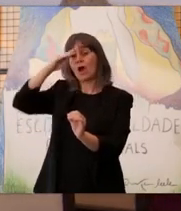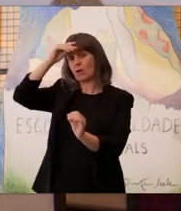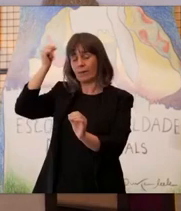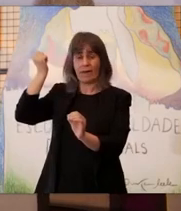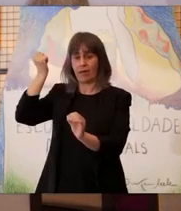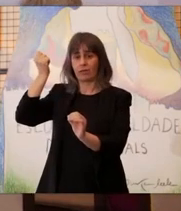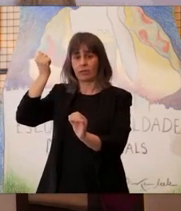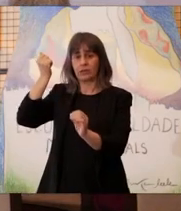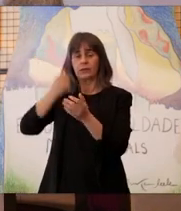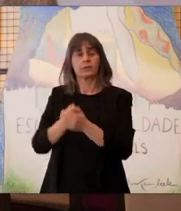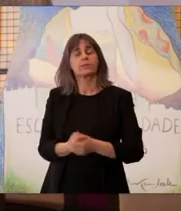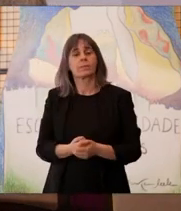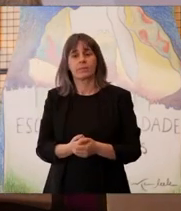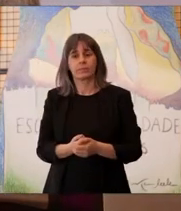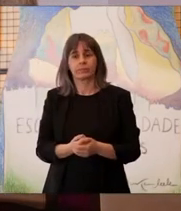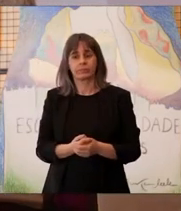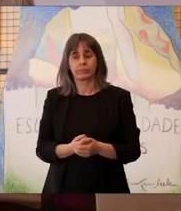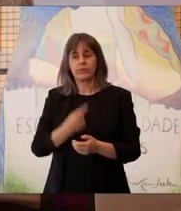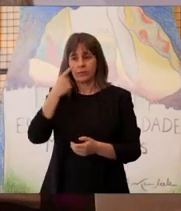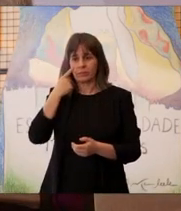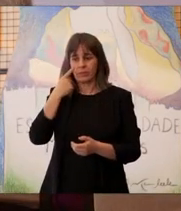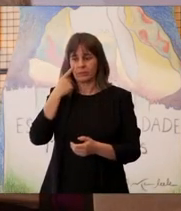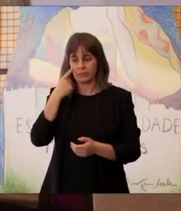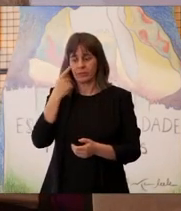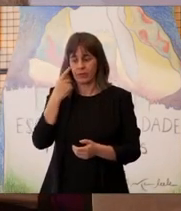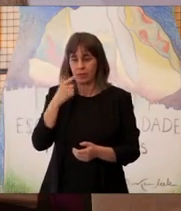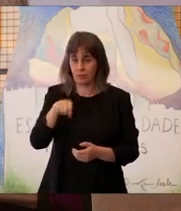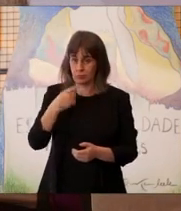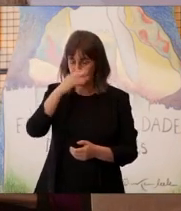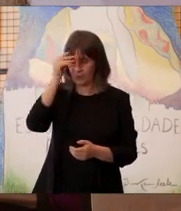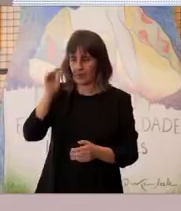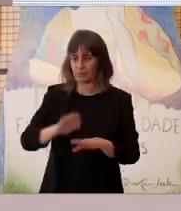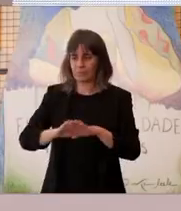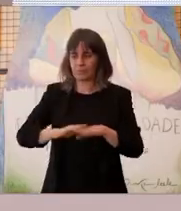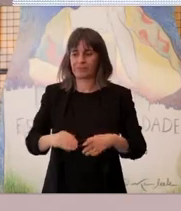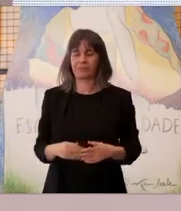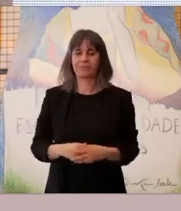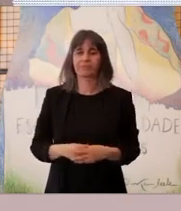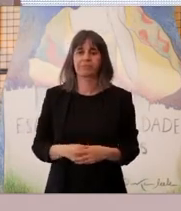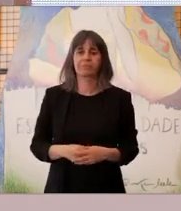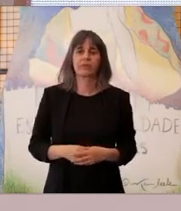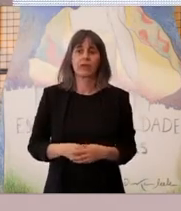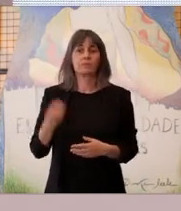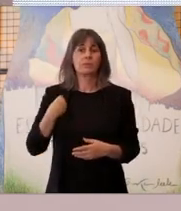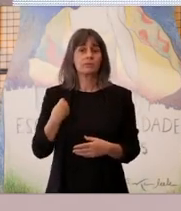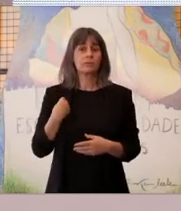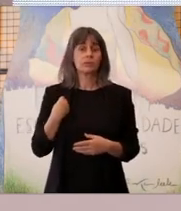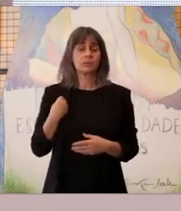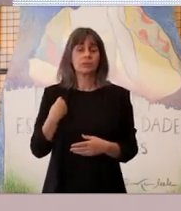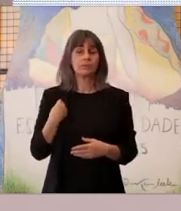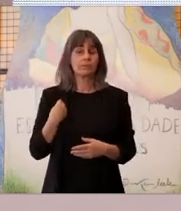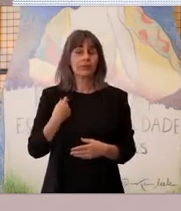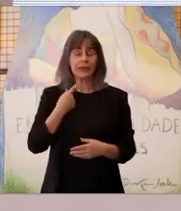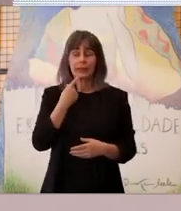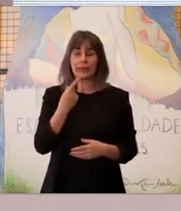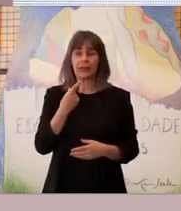que para que vaya que se me olvida vale eso que se dice de